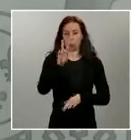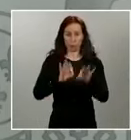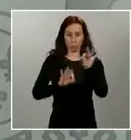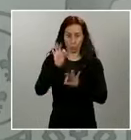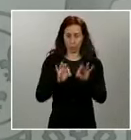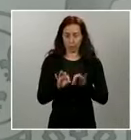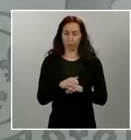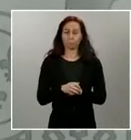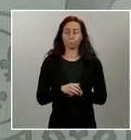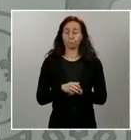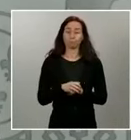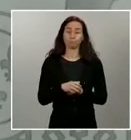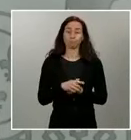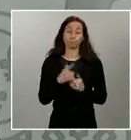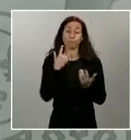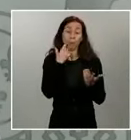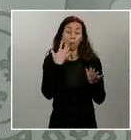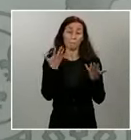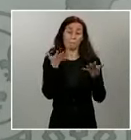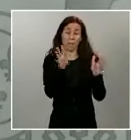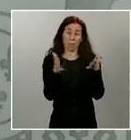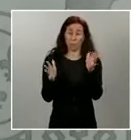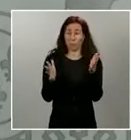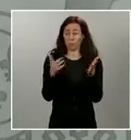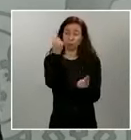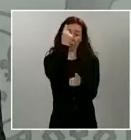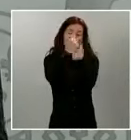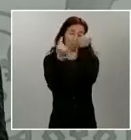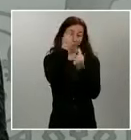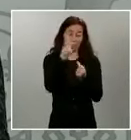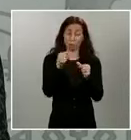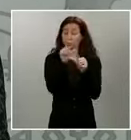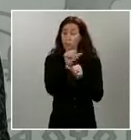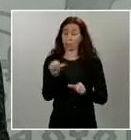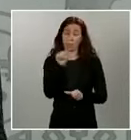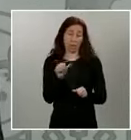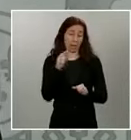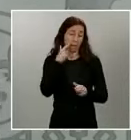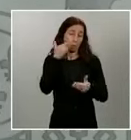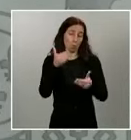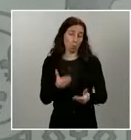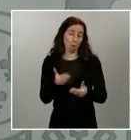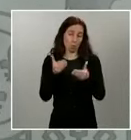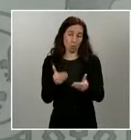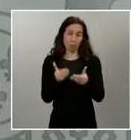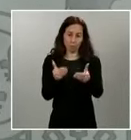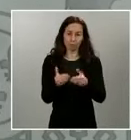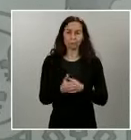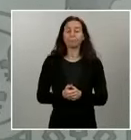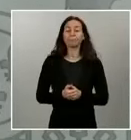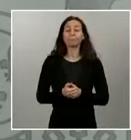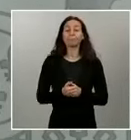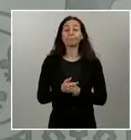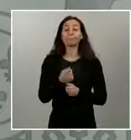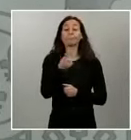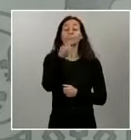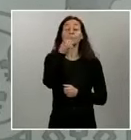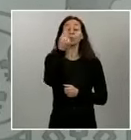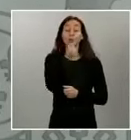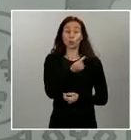que nos estamos moviendo en las últimas semanas. Por otro lado, el número total de fallecidos es de